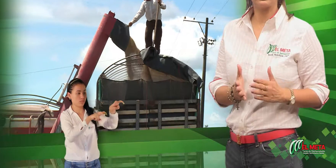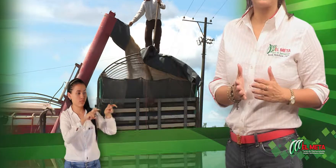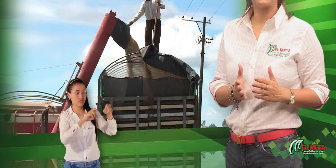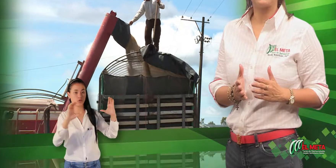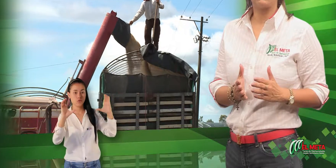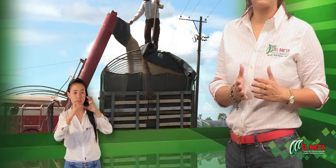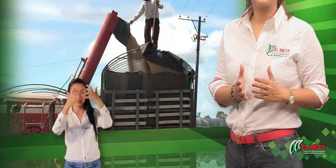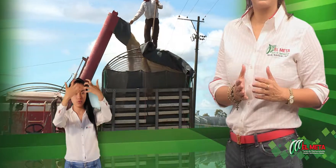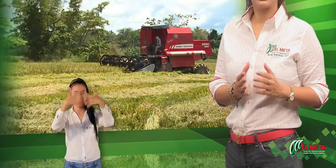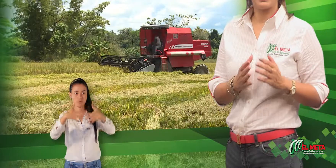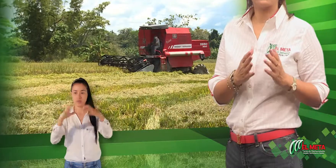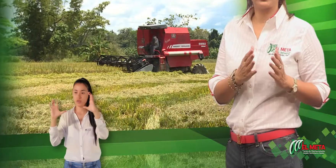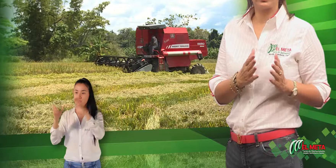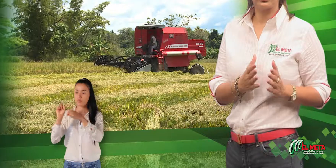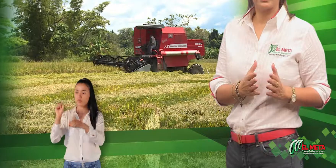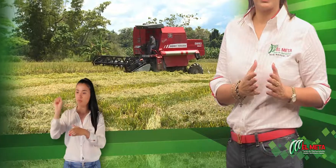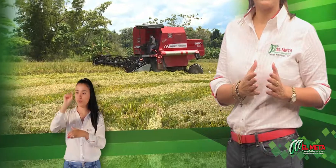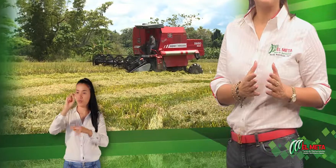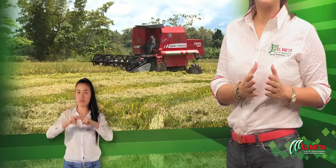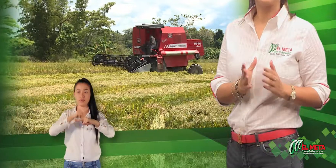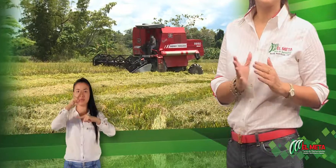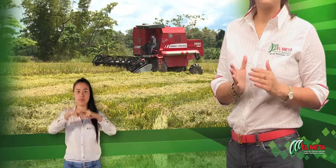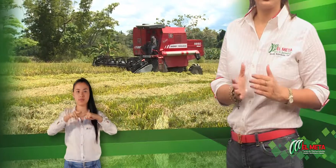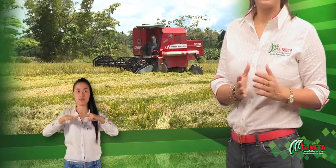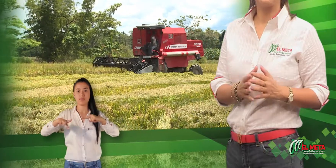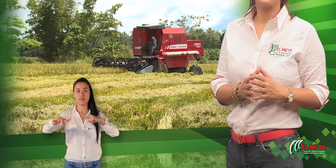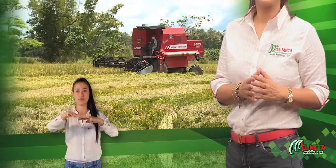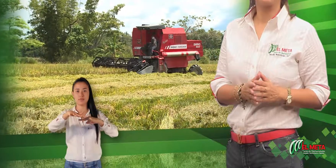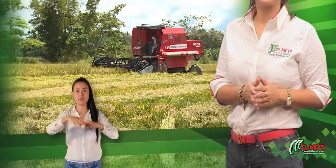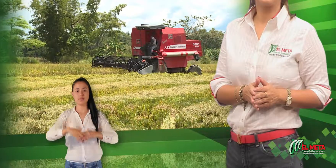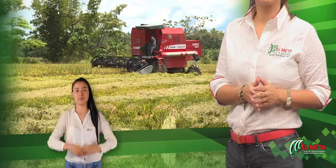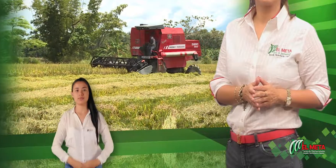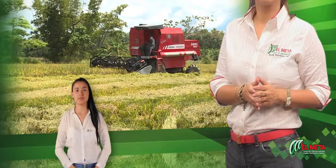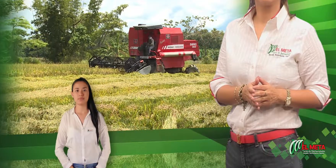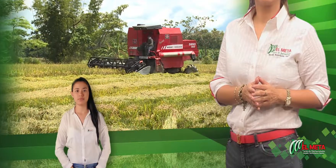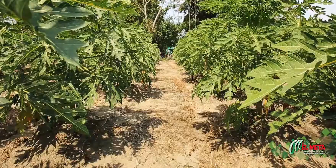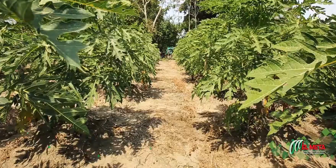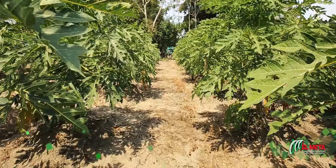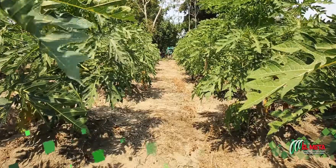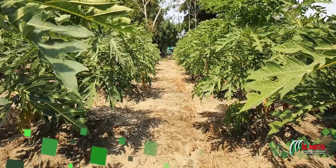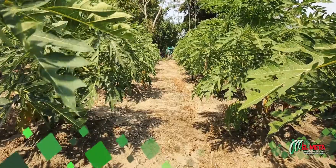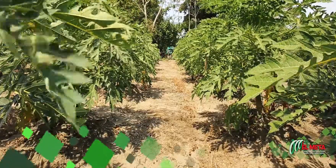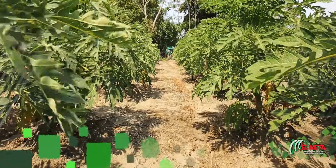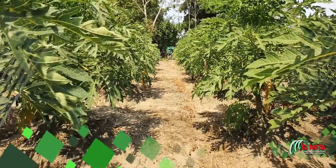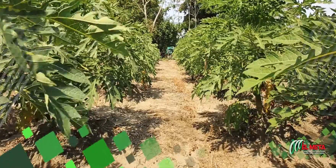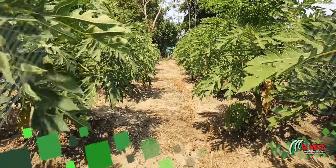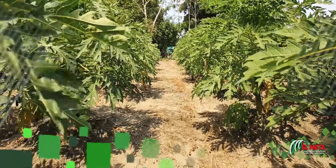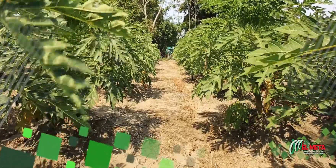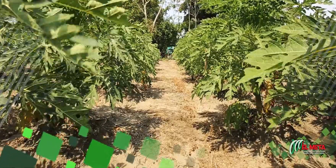y sustentables, agroindustriales y turismo de naturaleza.